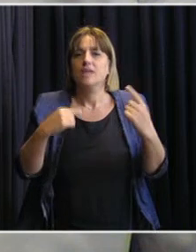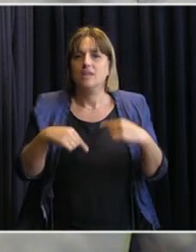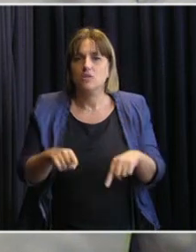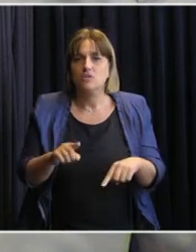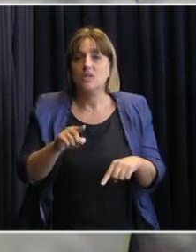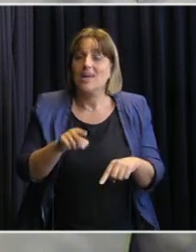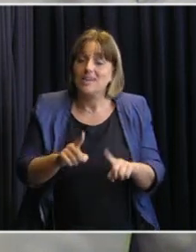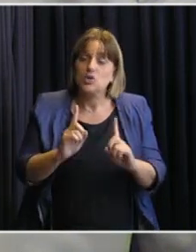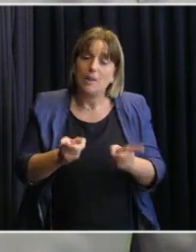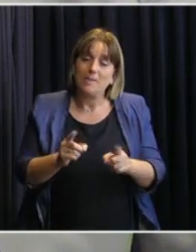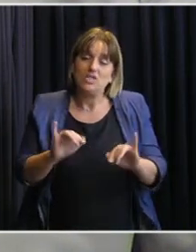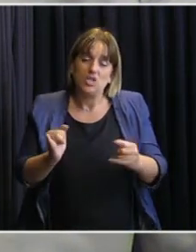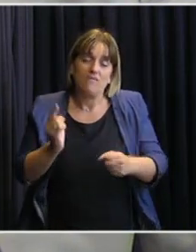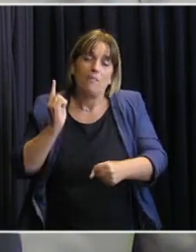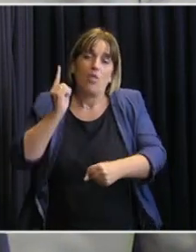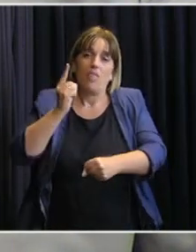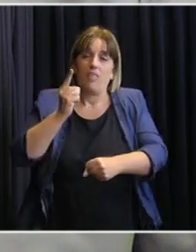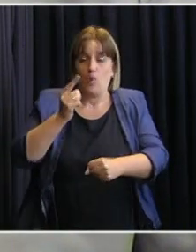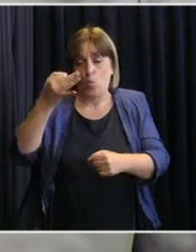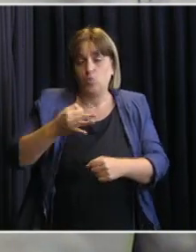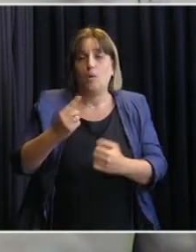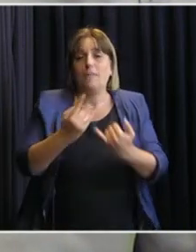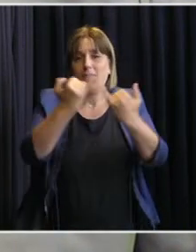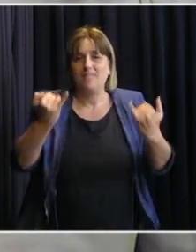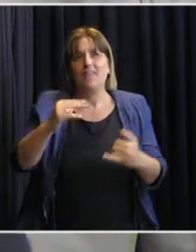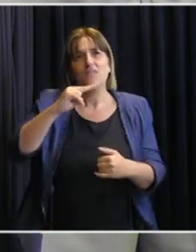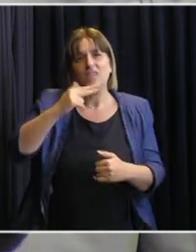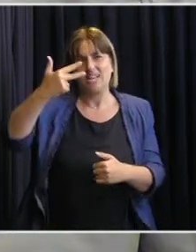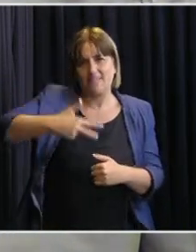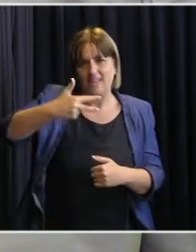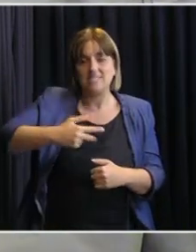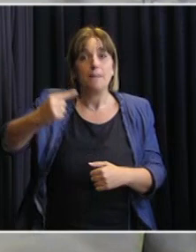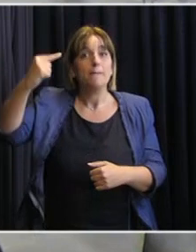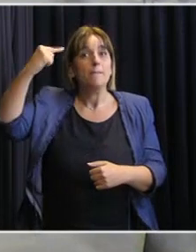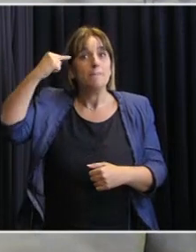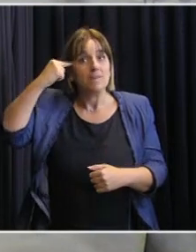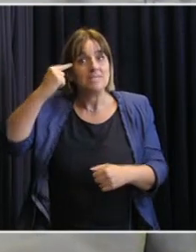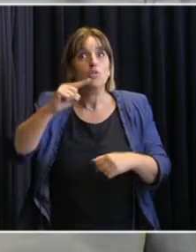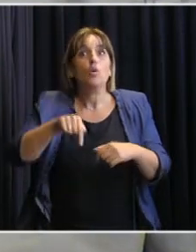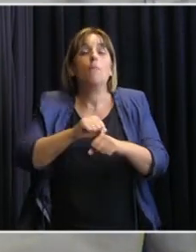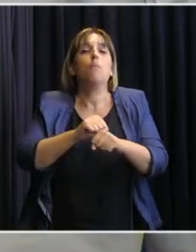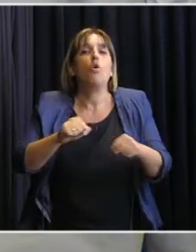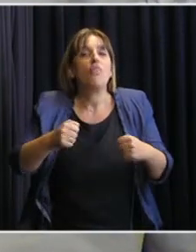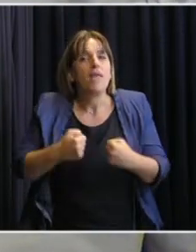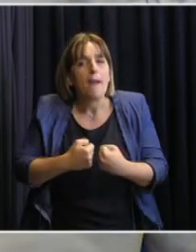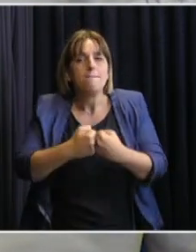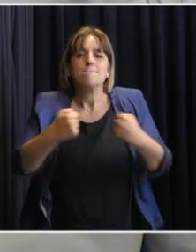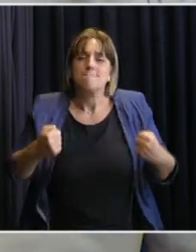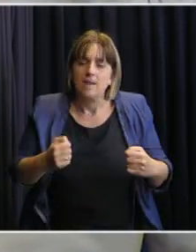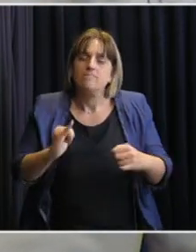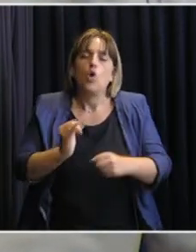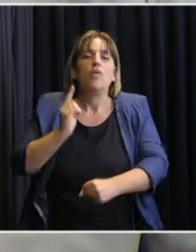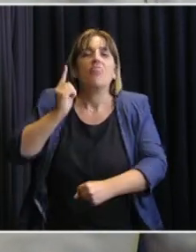Quizás es una medida que habíamos tomado el primer día, y ya me estoy pensando que se podía extender, hoy hemos